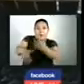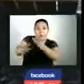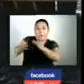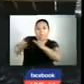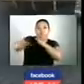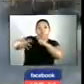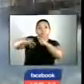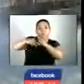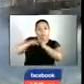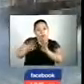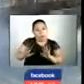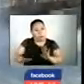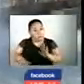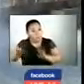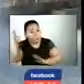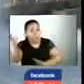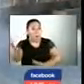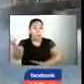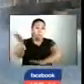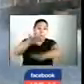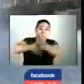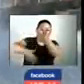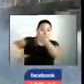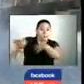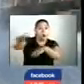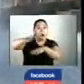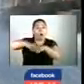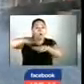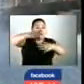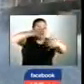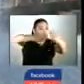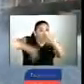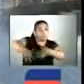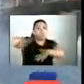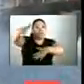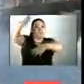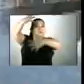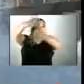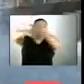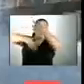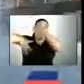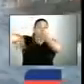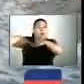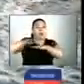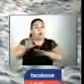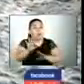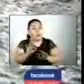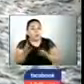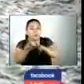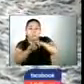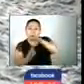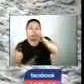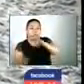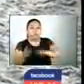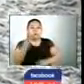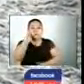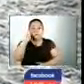costera, aumento en la velocidad de la corriente de retorno y altas posibilidades de arrastre y ahogamiento.